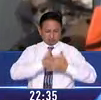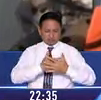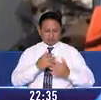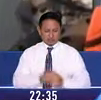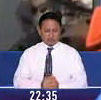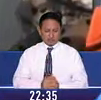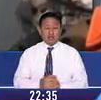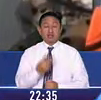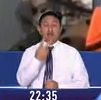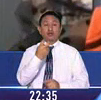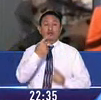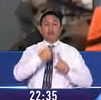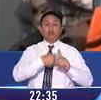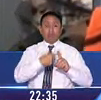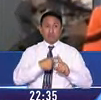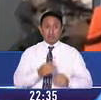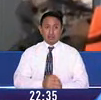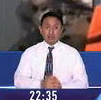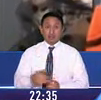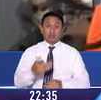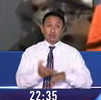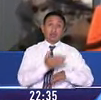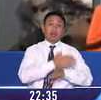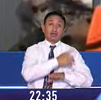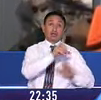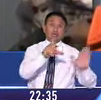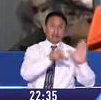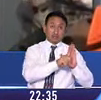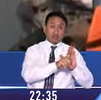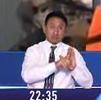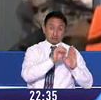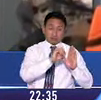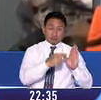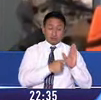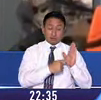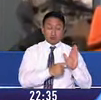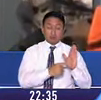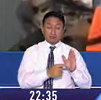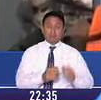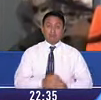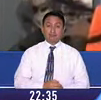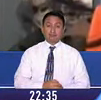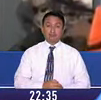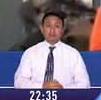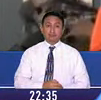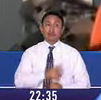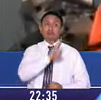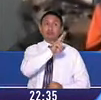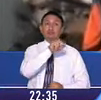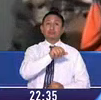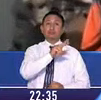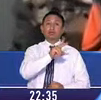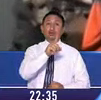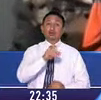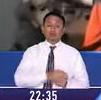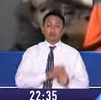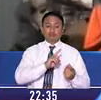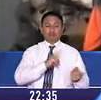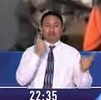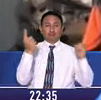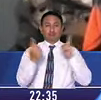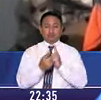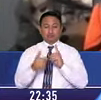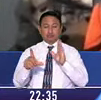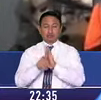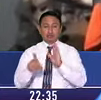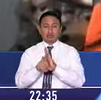los 12 meses porque eso era lo que teníamos en una sentencia de la Corte Constitucional del 2021. Después nos cambiaron con la Ley